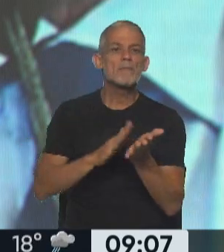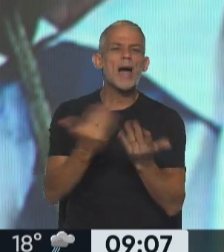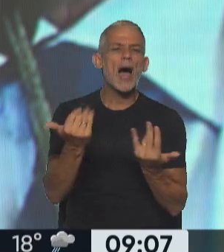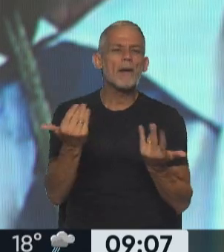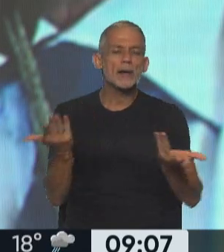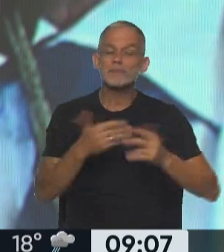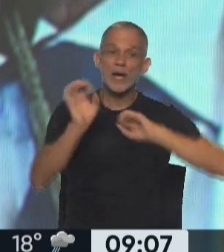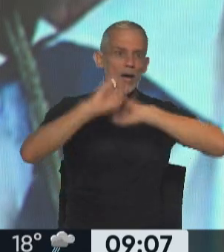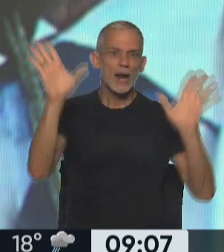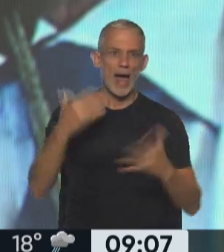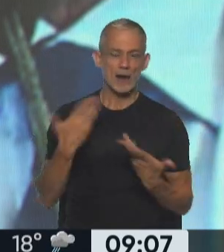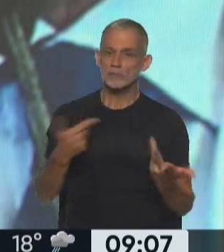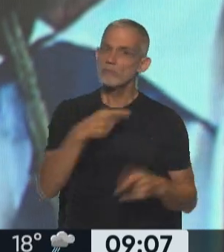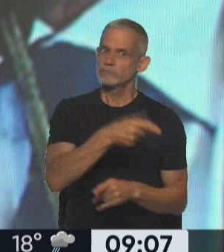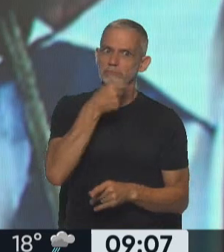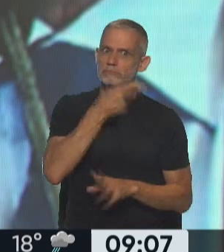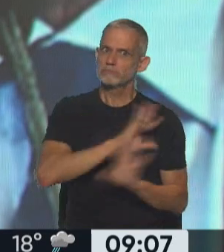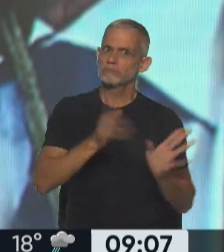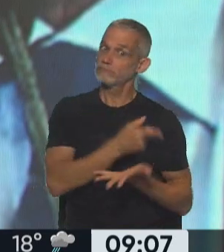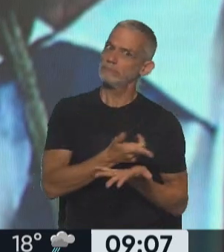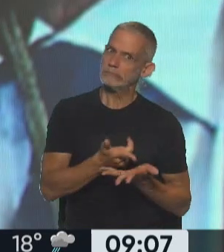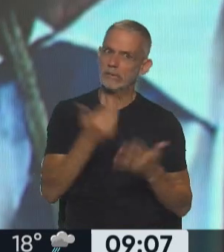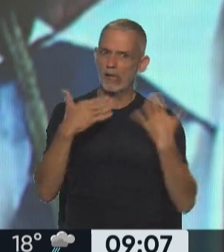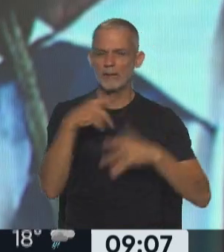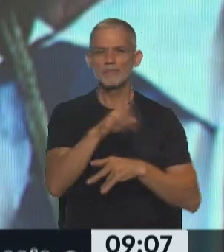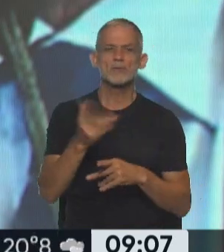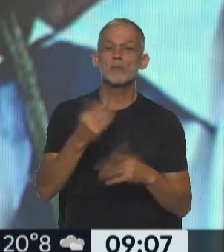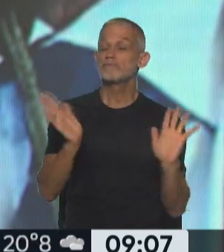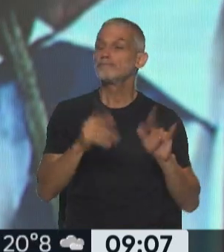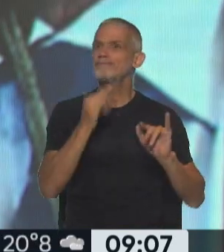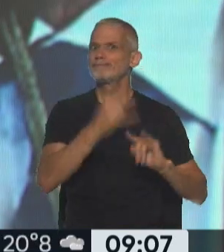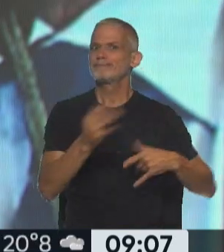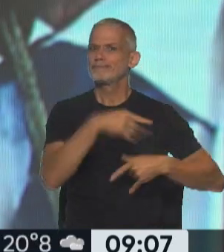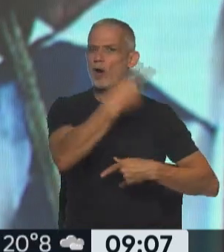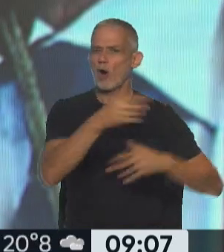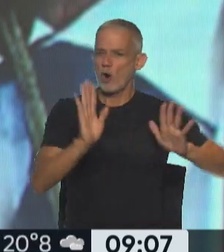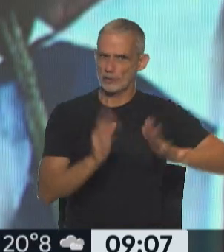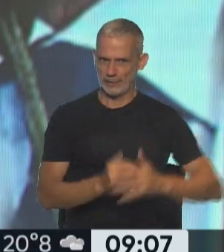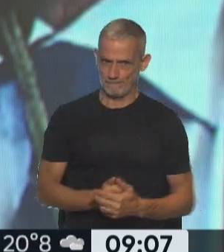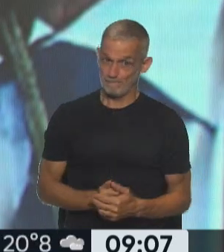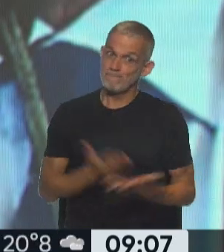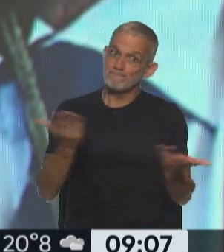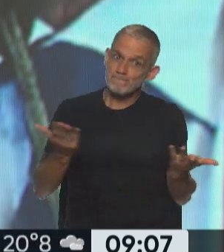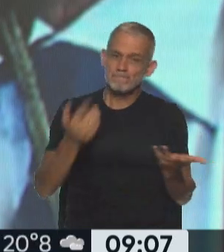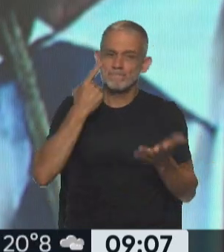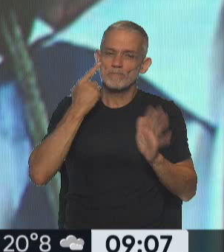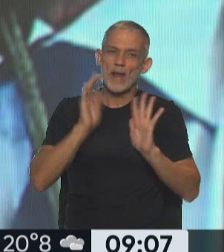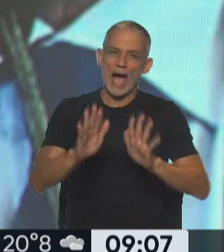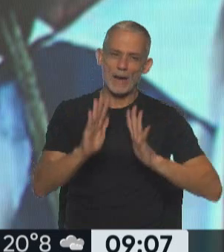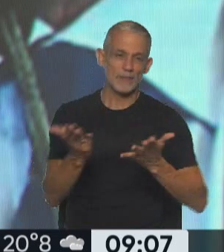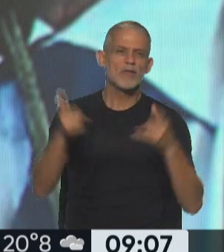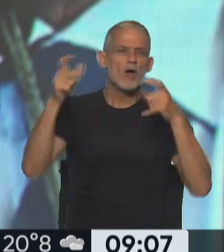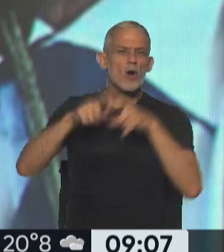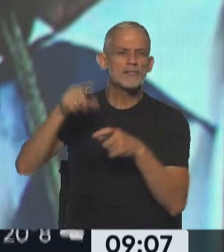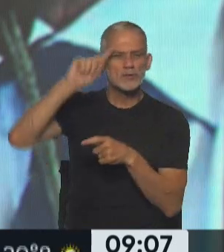hubo transparencia, que esto no sucedió y que en realidad en última instancia hubo una corrida dentro del mercado, así lo determinan. Bueno, está la